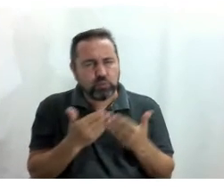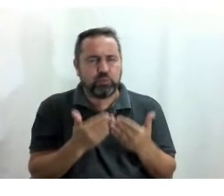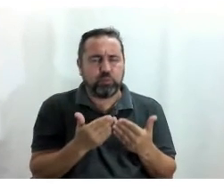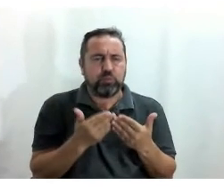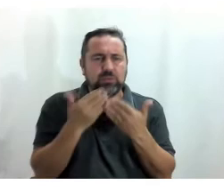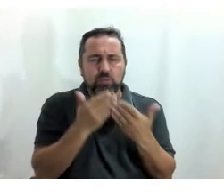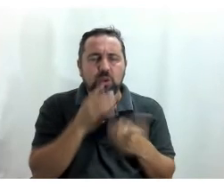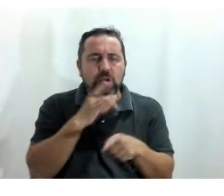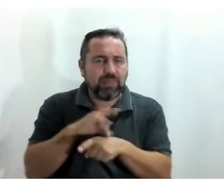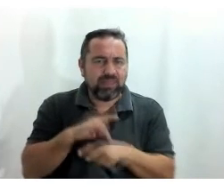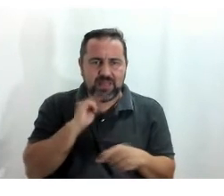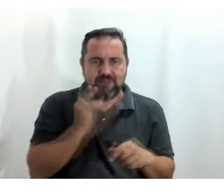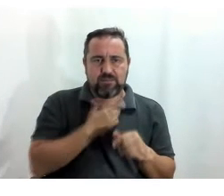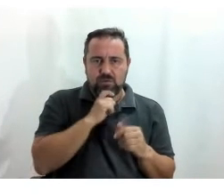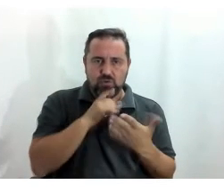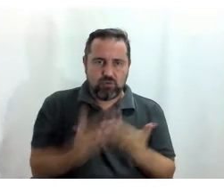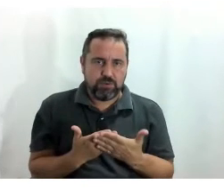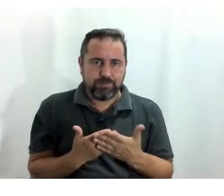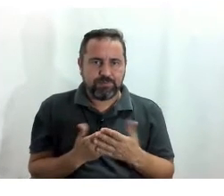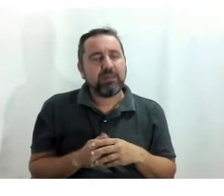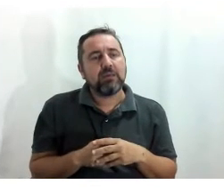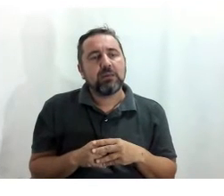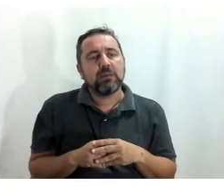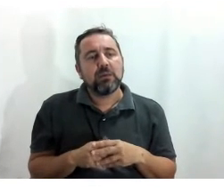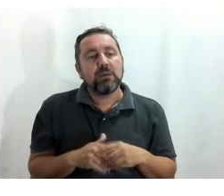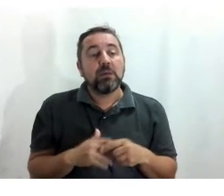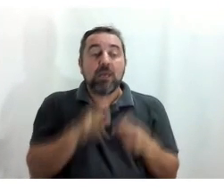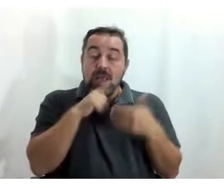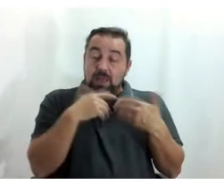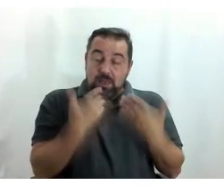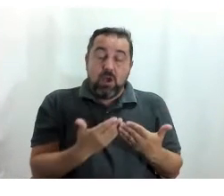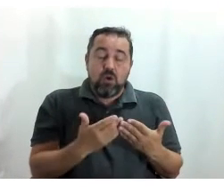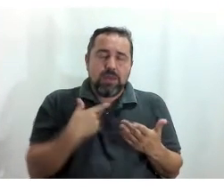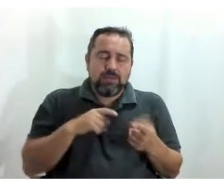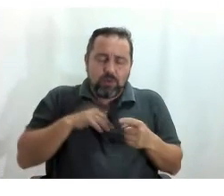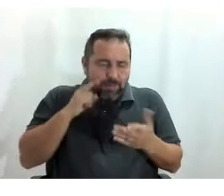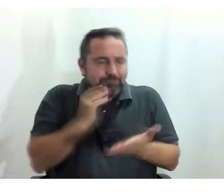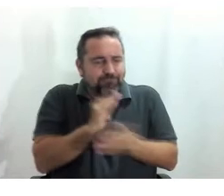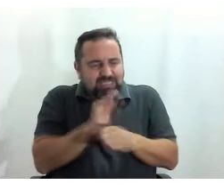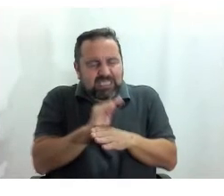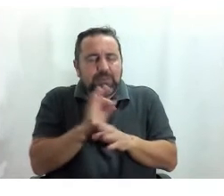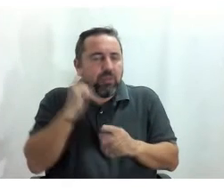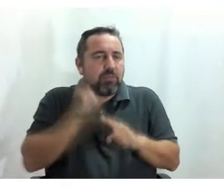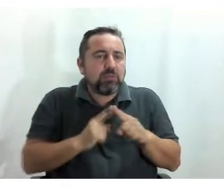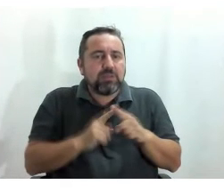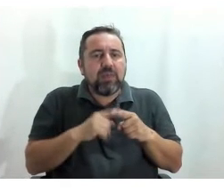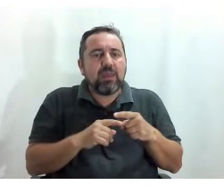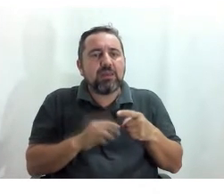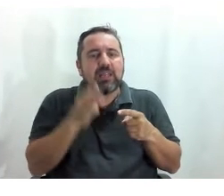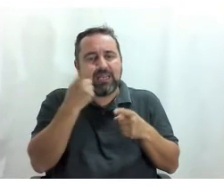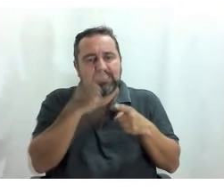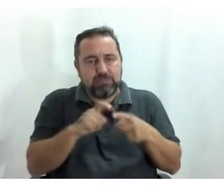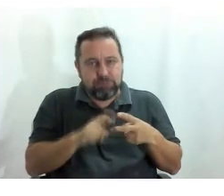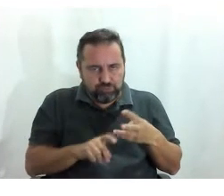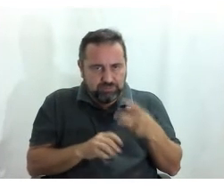los pacientes. Las terapias que están actualmente sobre la mesa para tratar la hipoacusia las he dividido en 3